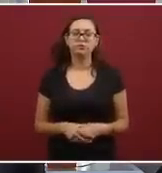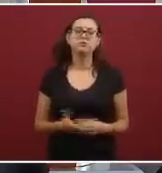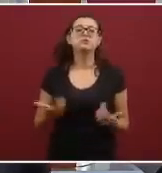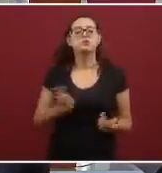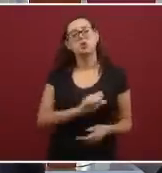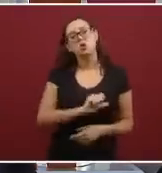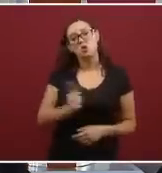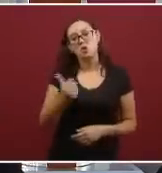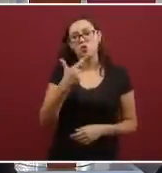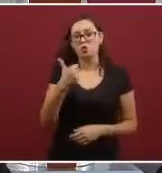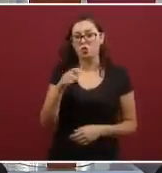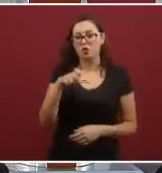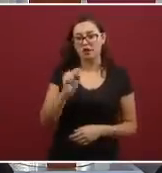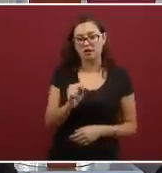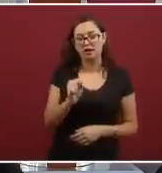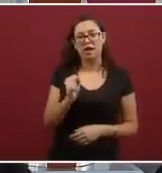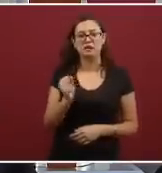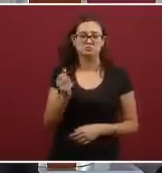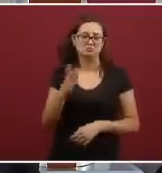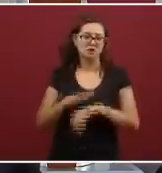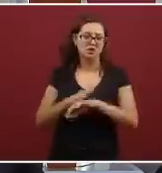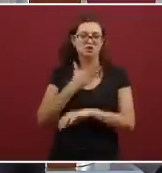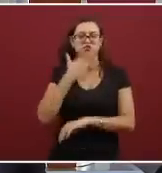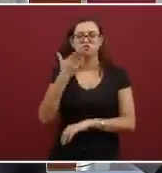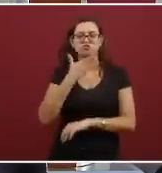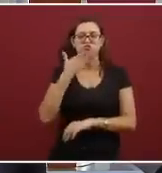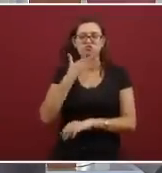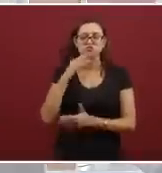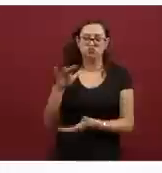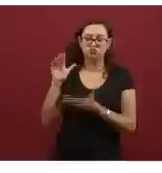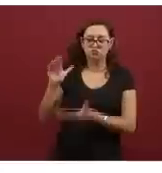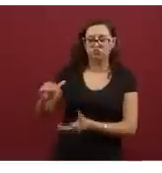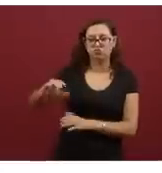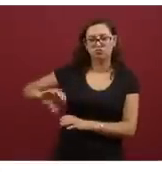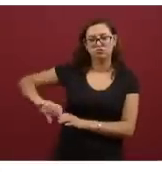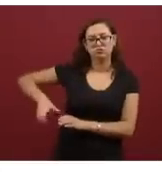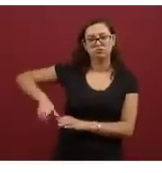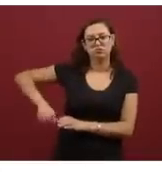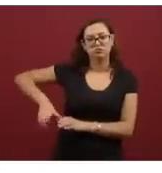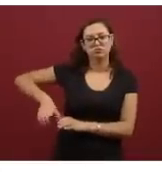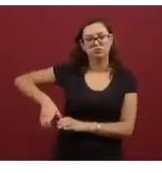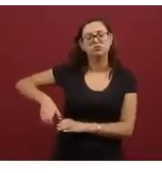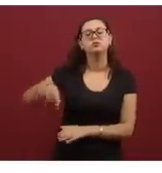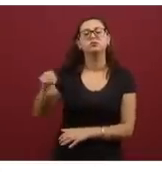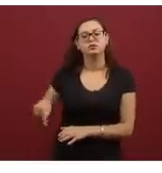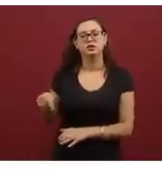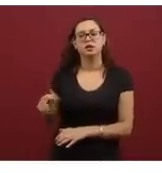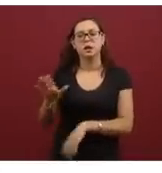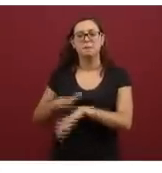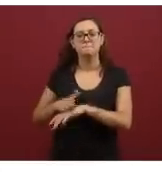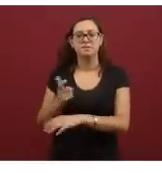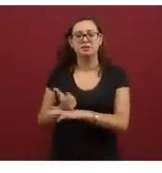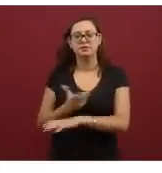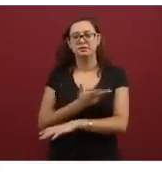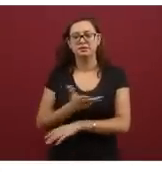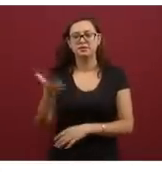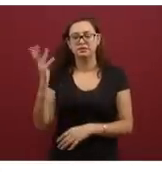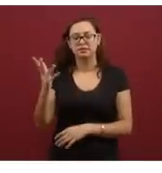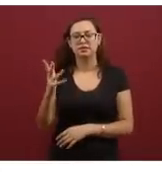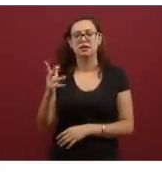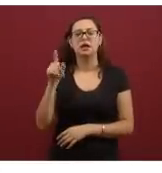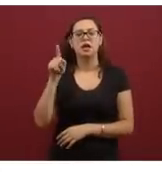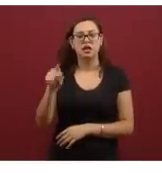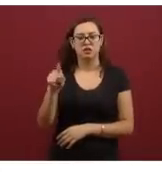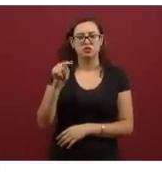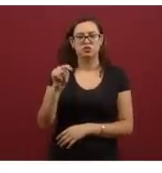popular, al más consumido, que es por cilindros. El precio más alto lo está dando Combustibles y Gases de